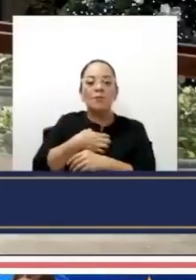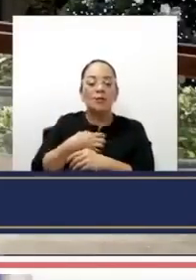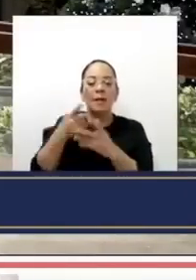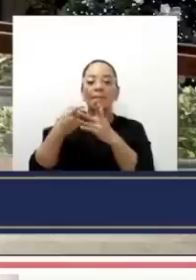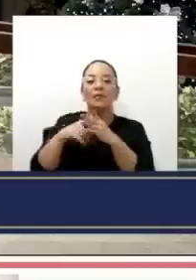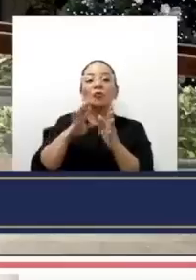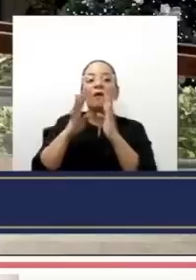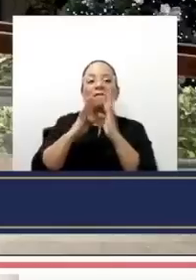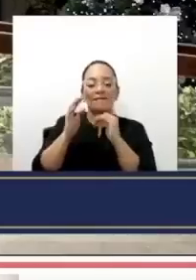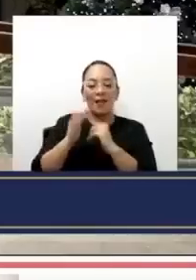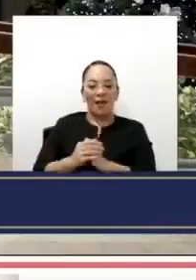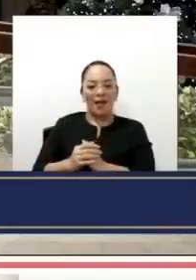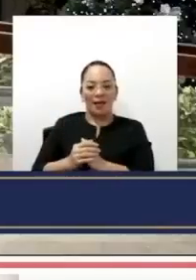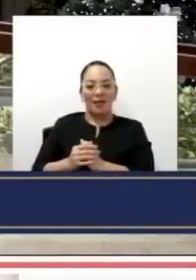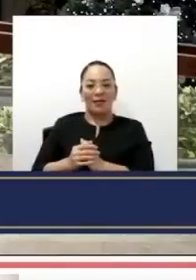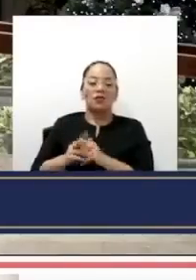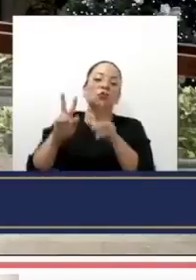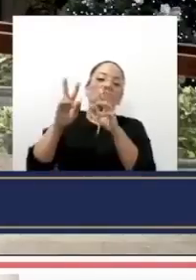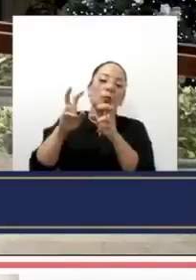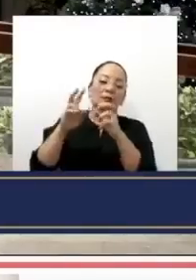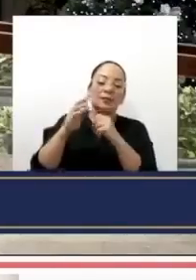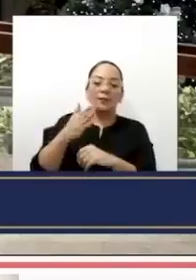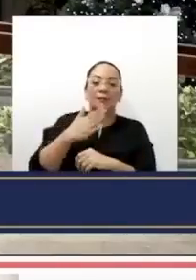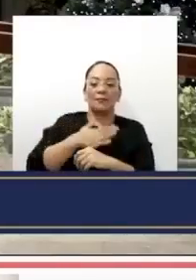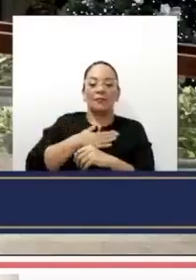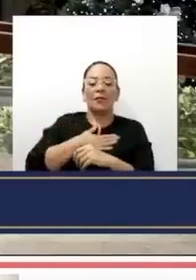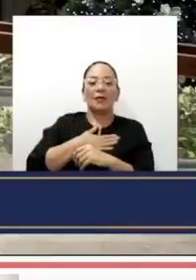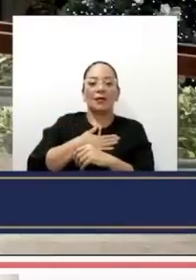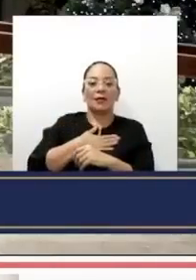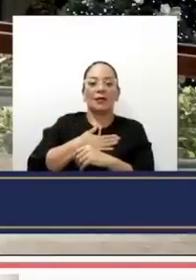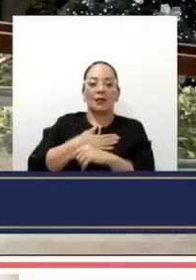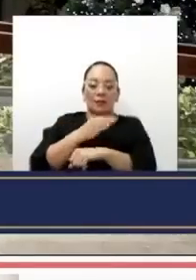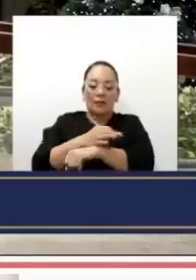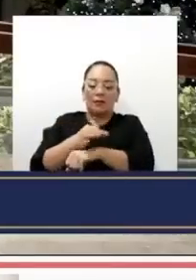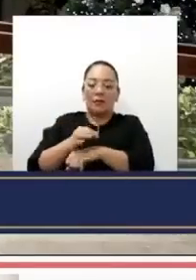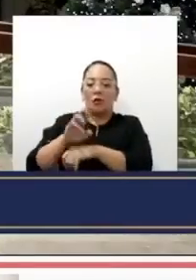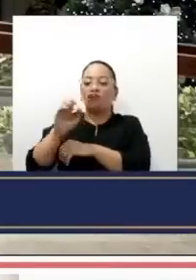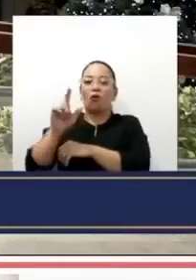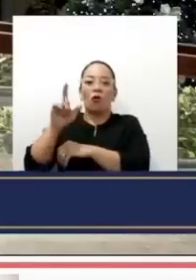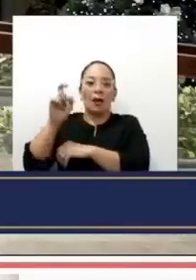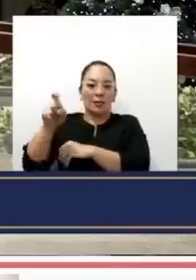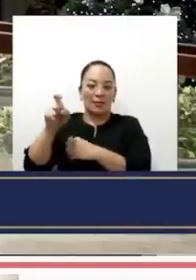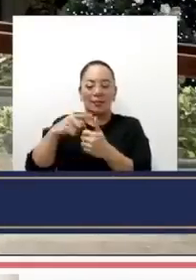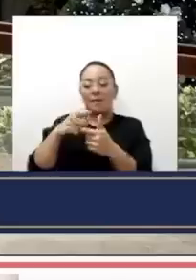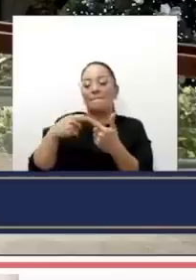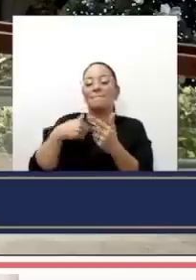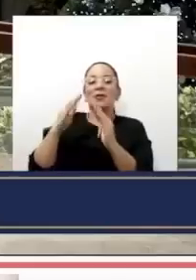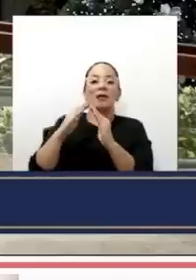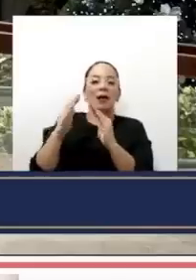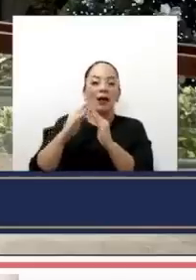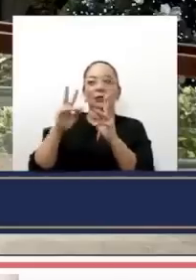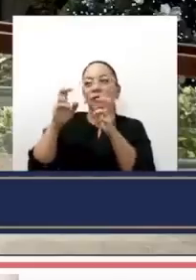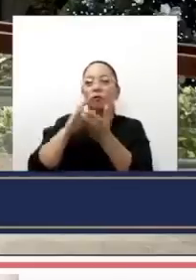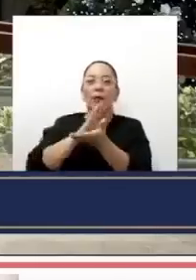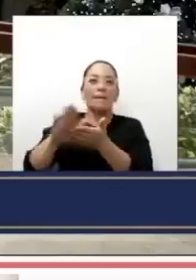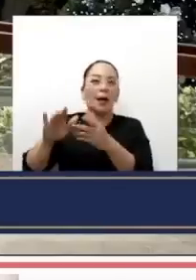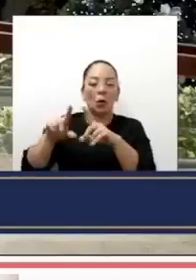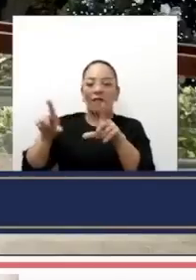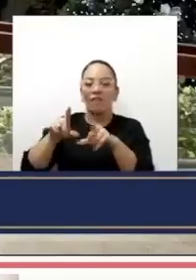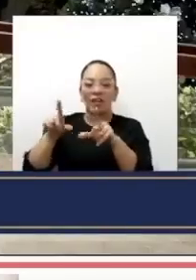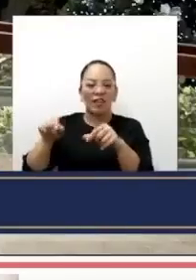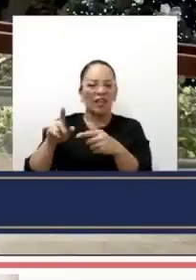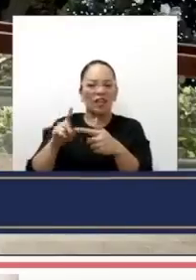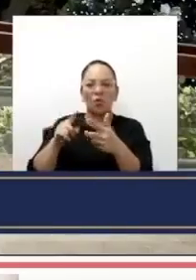hablar de lo que según él era mi colección de Rolexes, mi casa que según él había pagado en efectivo. ¿Eso cómo se